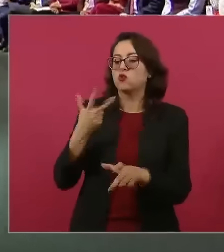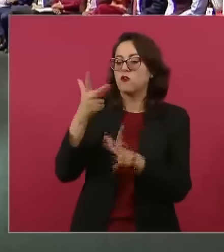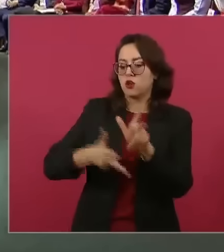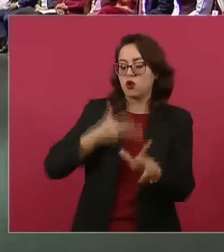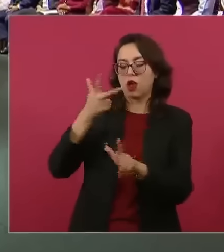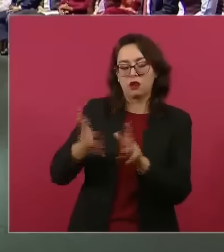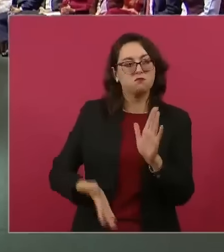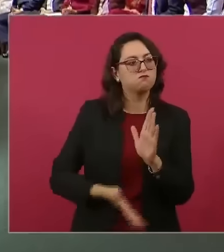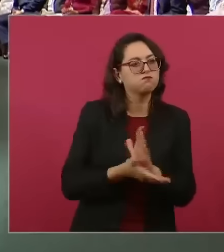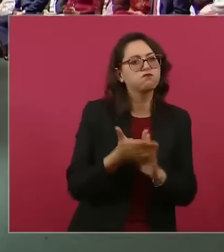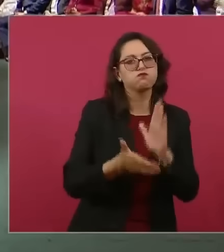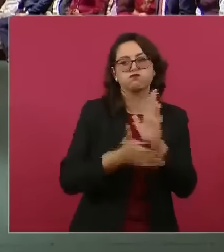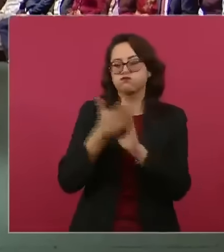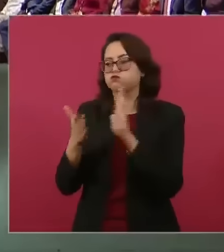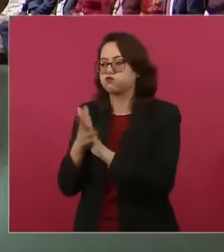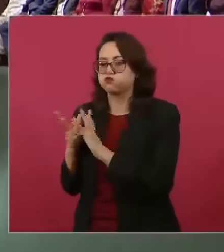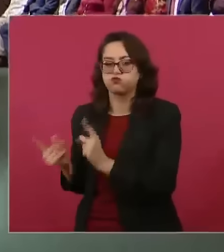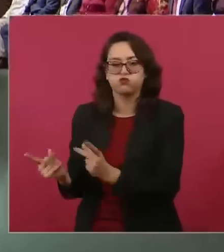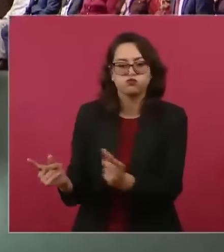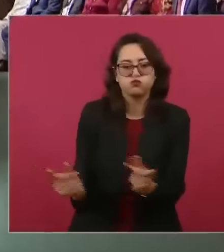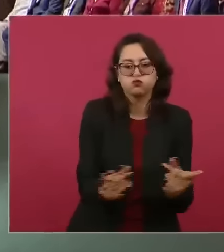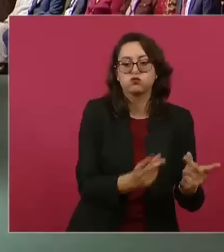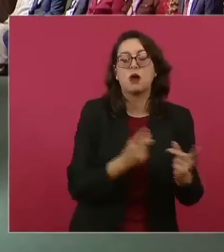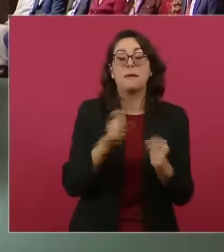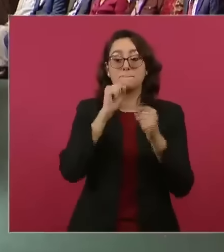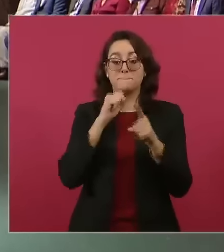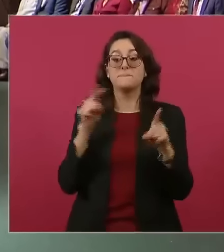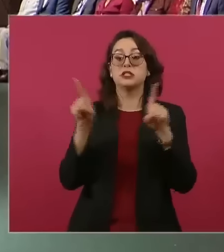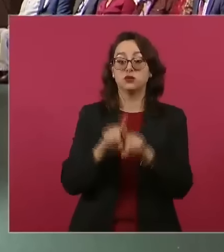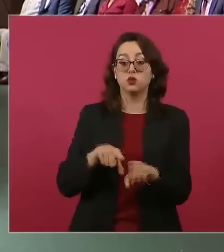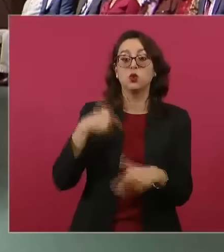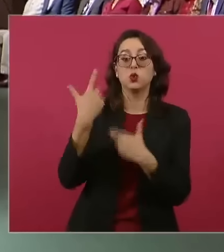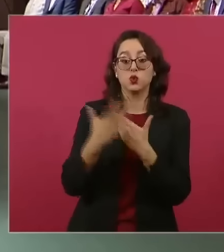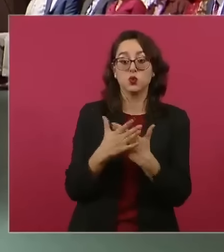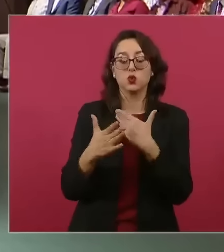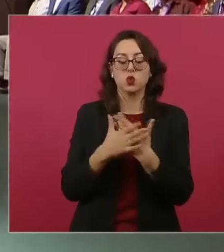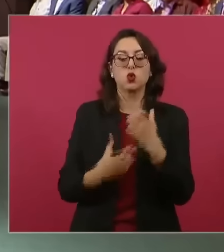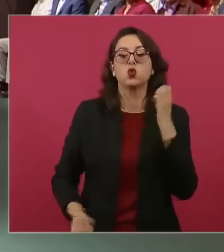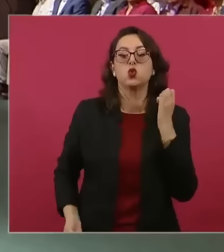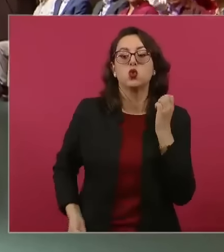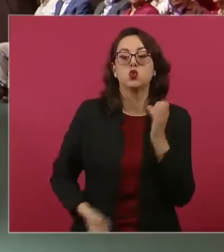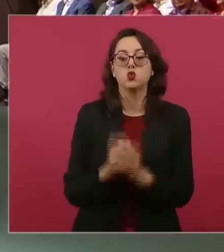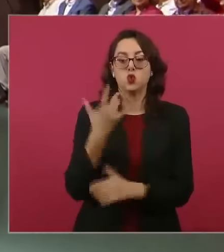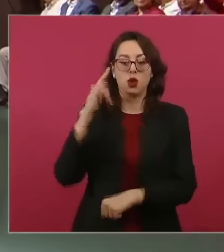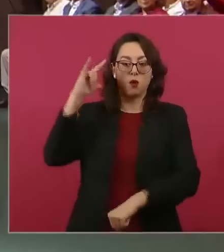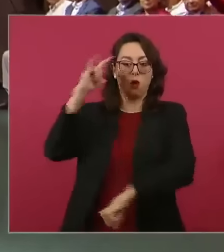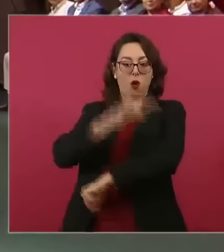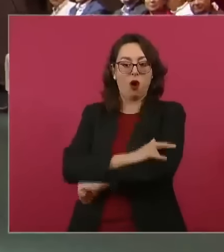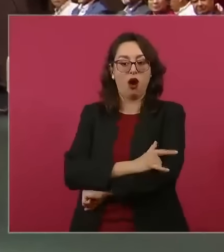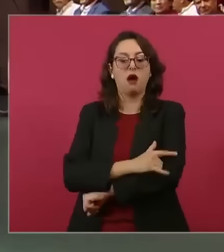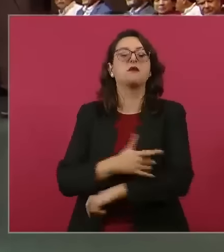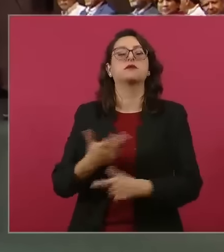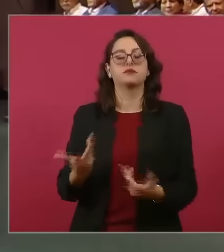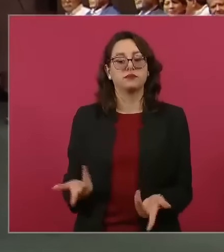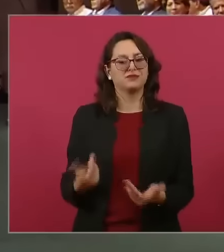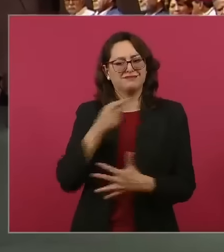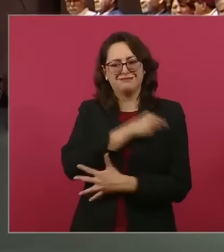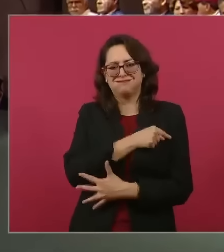así como en la próxima operación de una nueva línea aérea. En